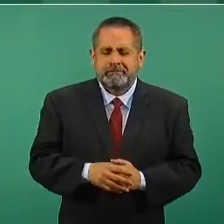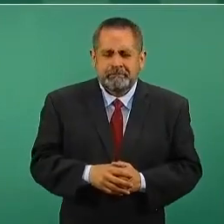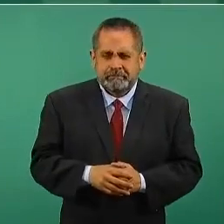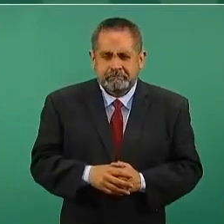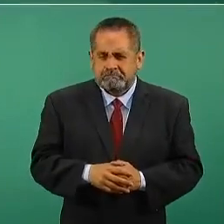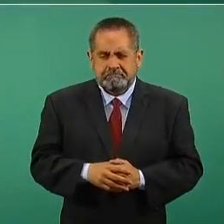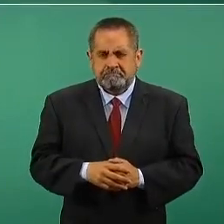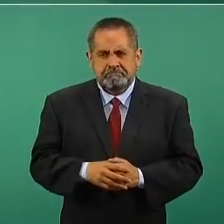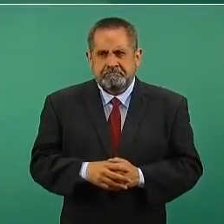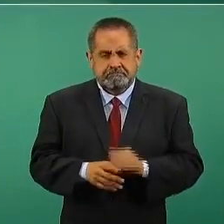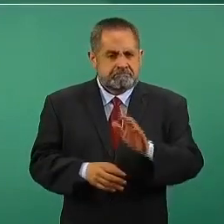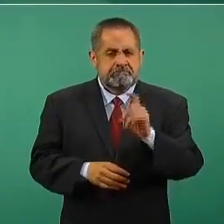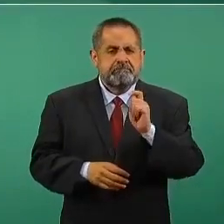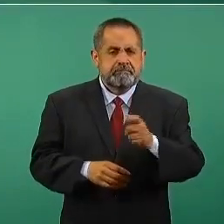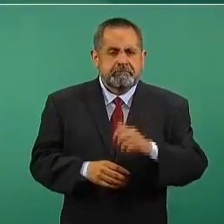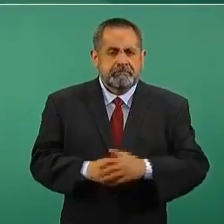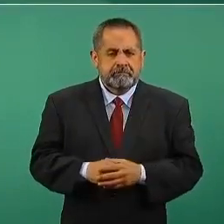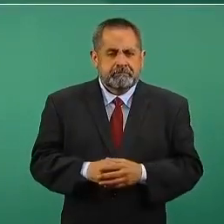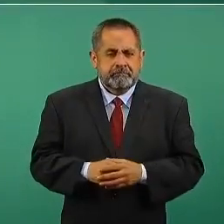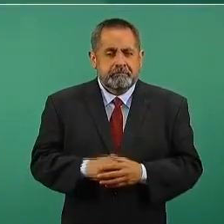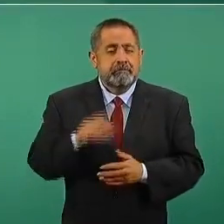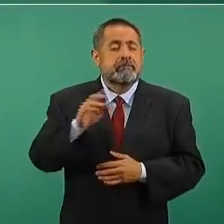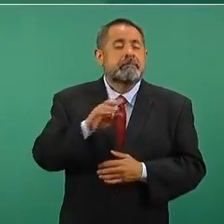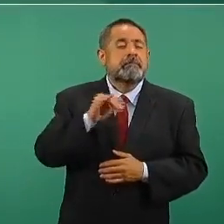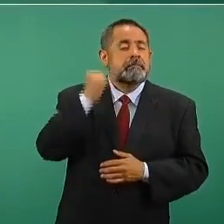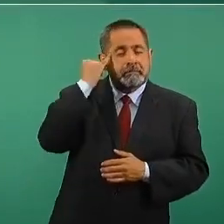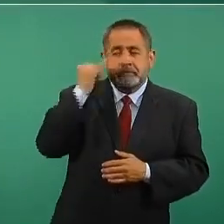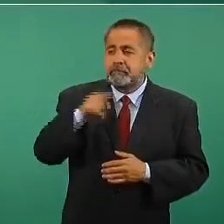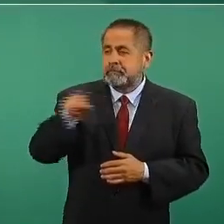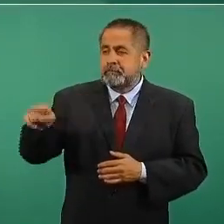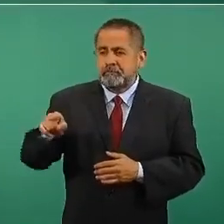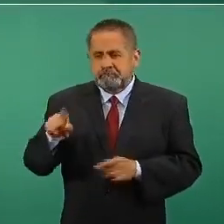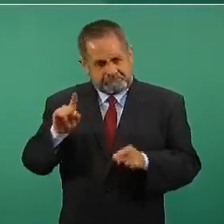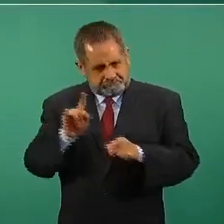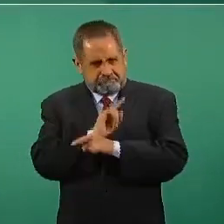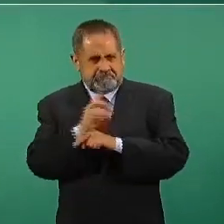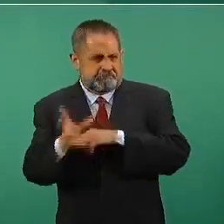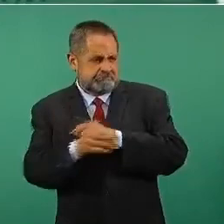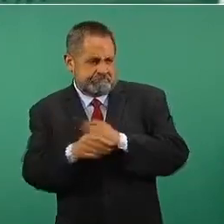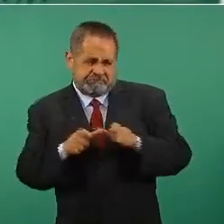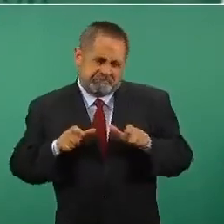imagínense si hubiese pasado a mayores.